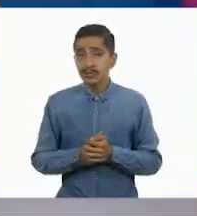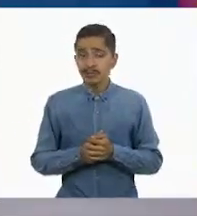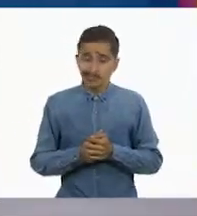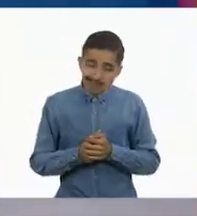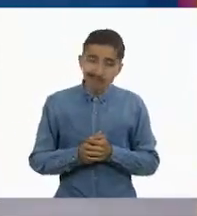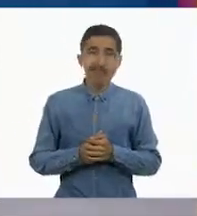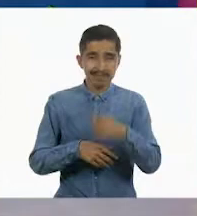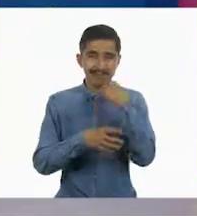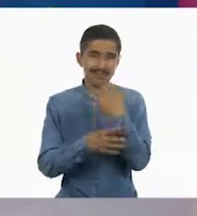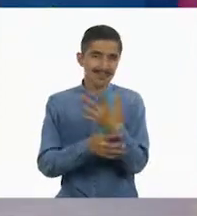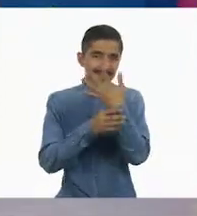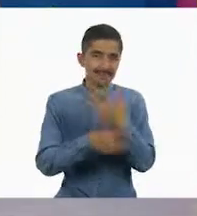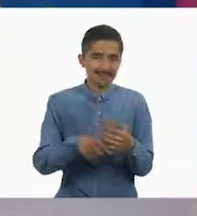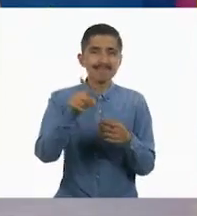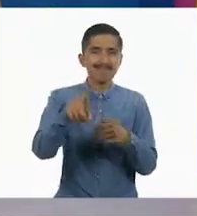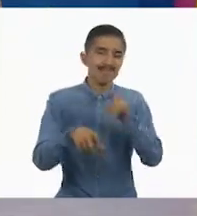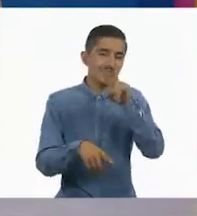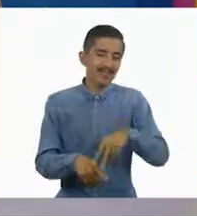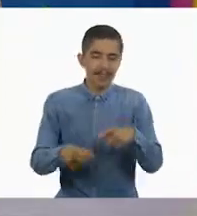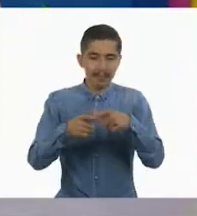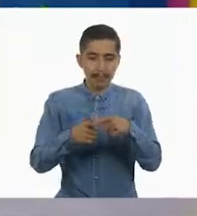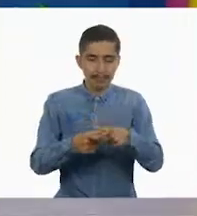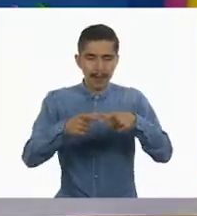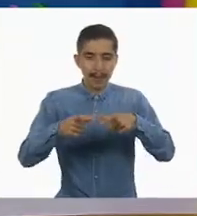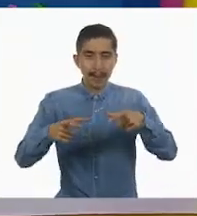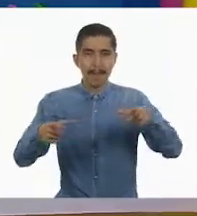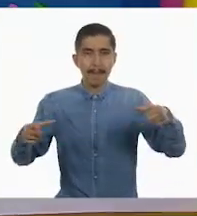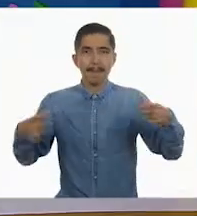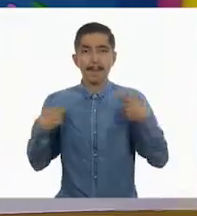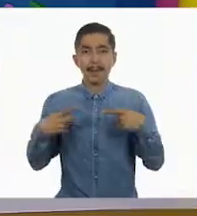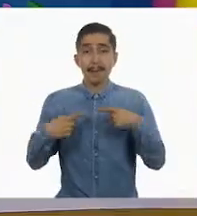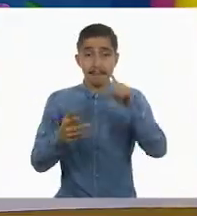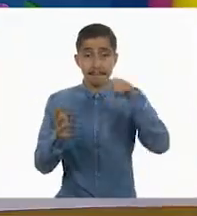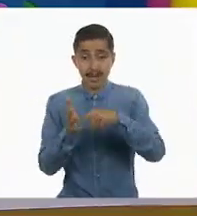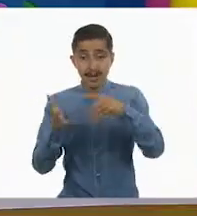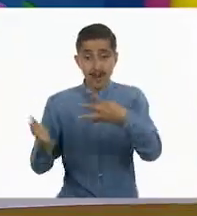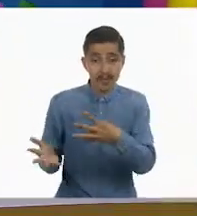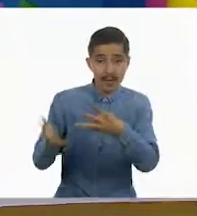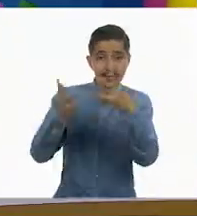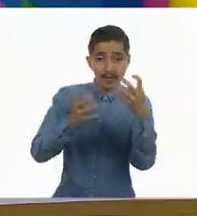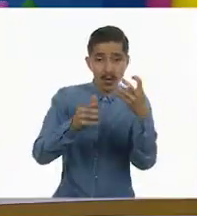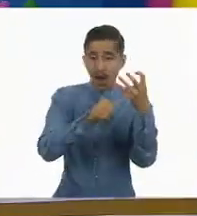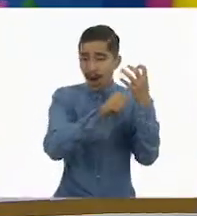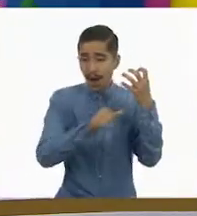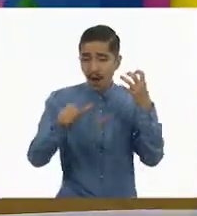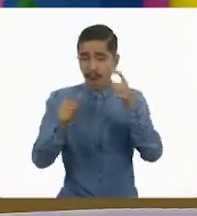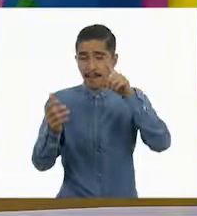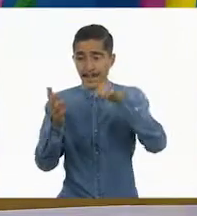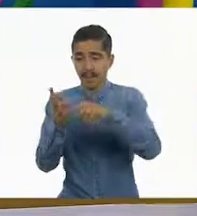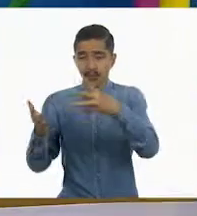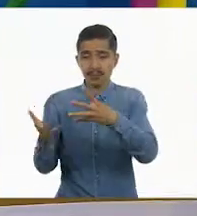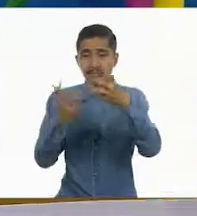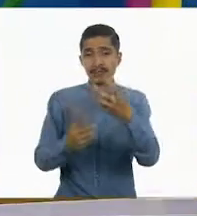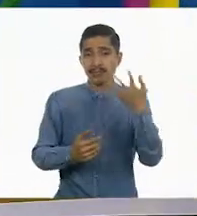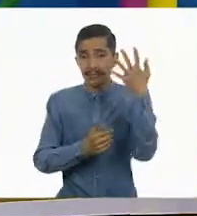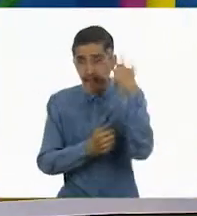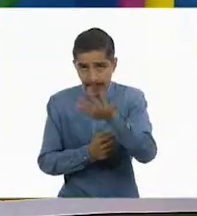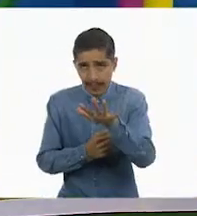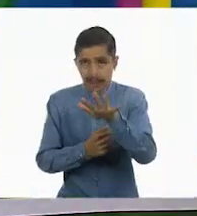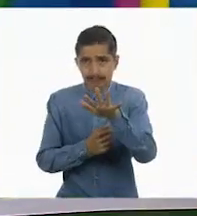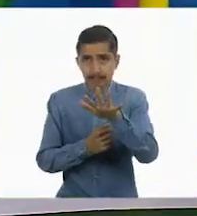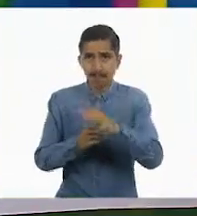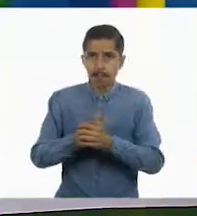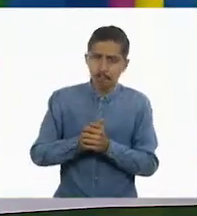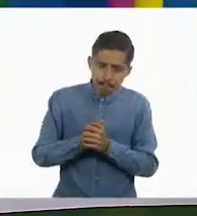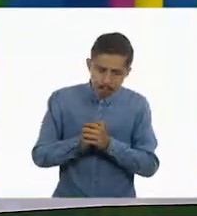sí, tú lo has mencionado, ha crecido la población. De 1900 a 1910,